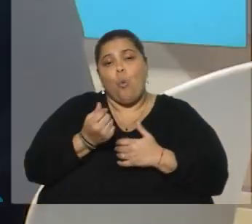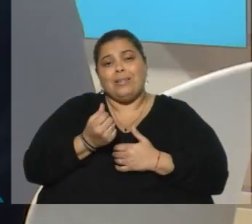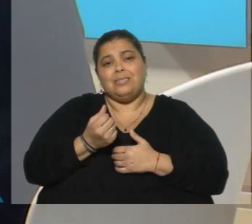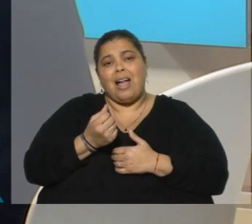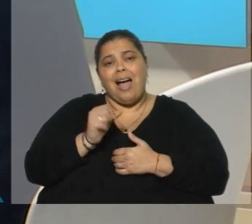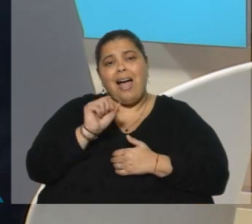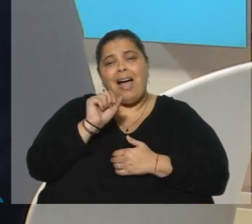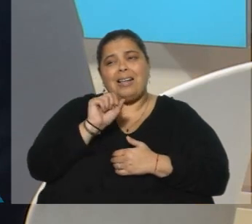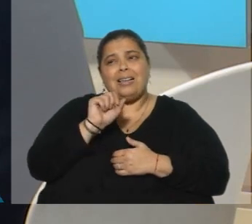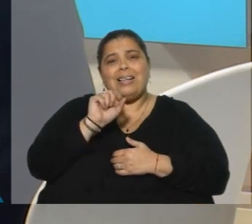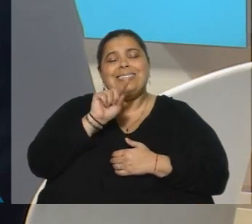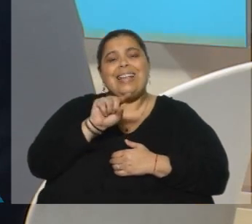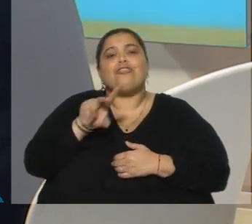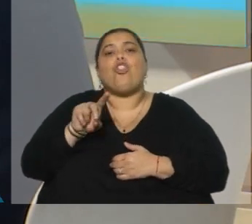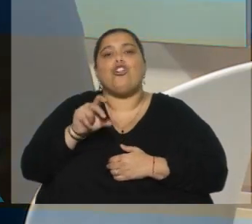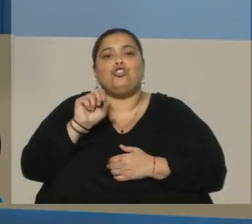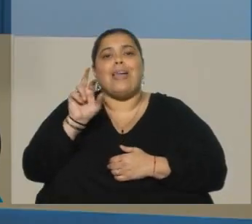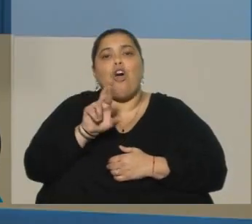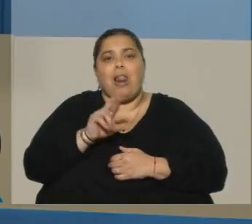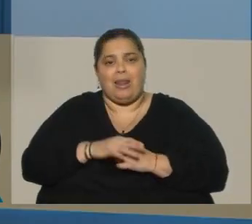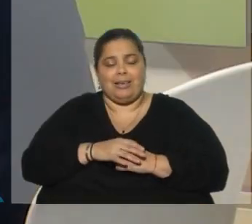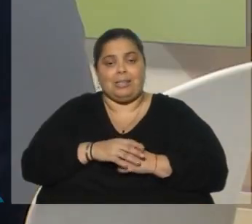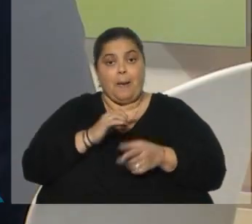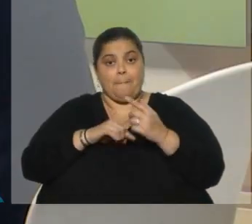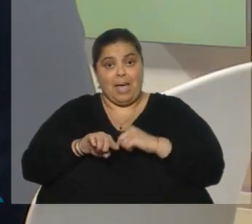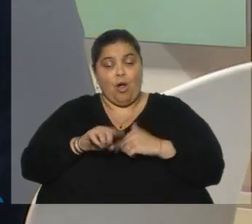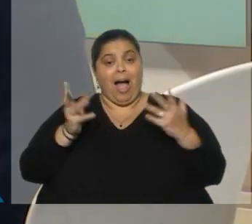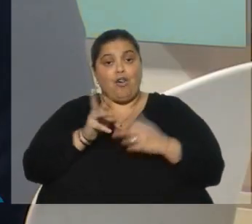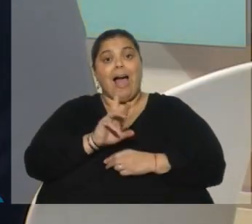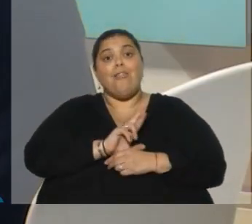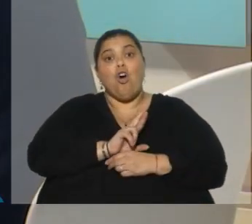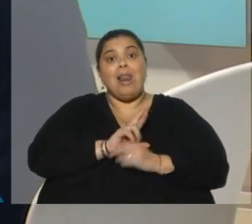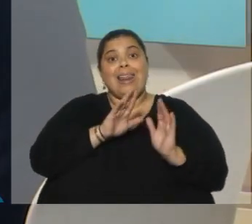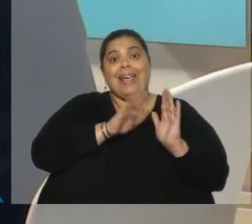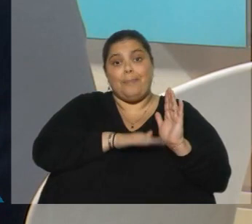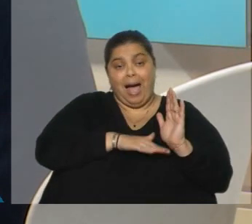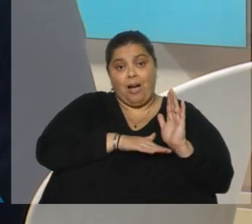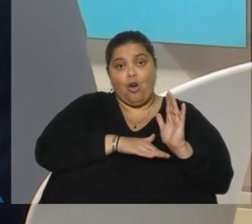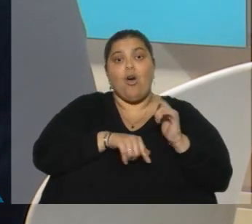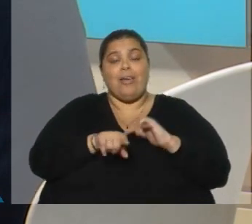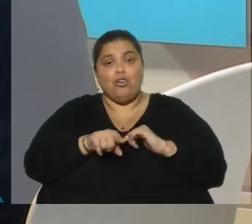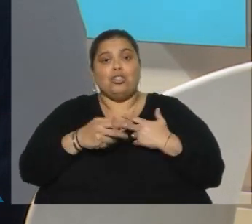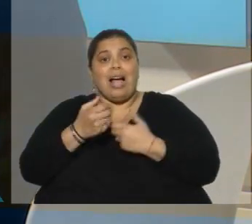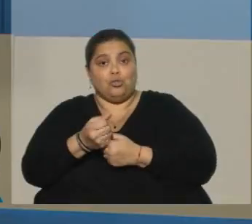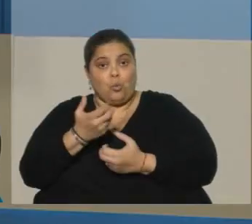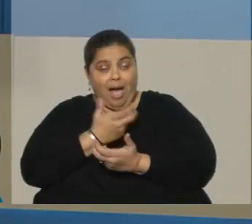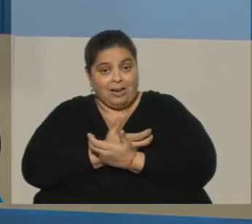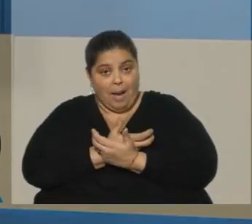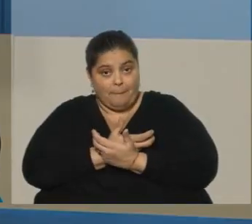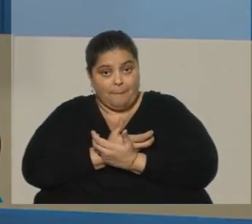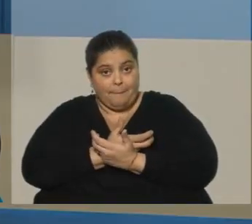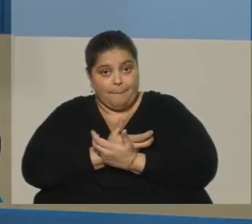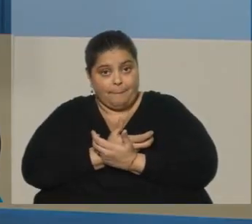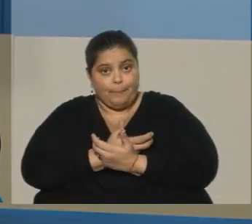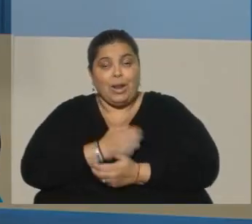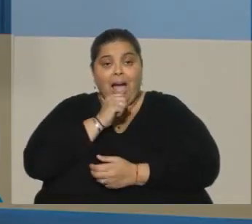el dólar está un poquito contenido, le ayuda a ANCAP. Como el petróleo estaría caro para ustedes y para todos nosotros, el dólar un poquito